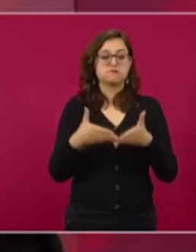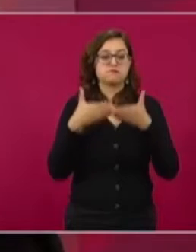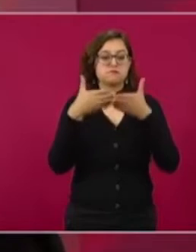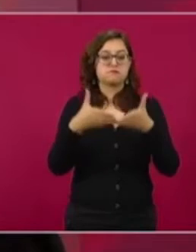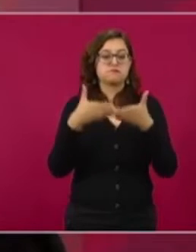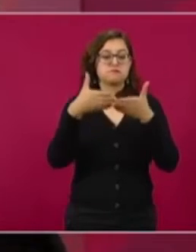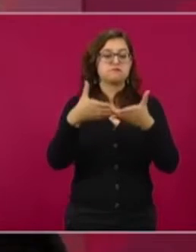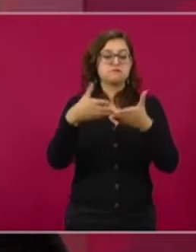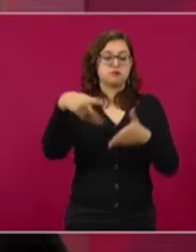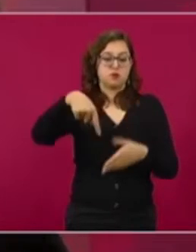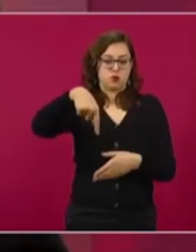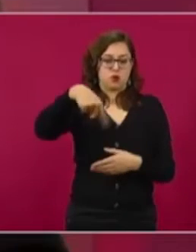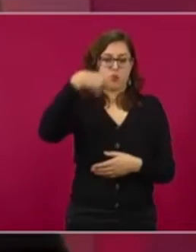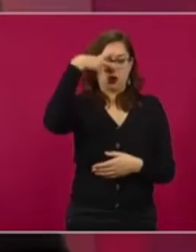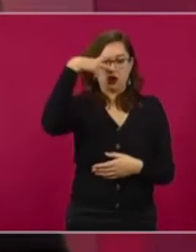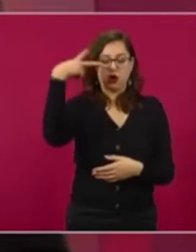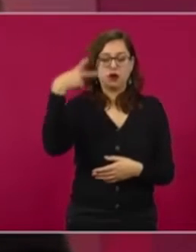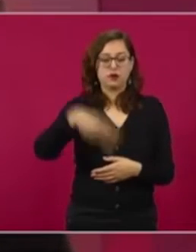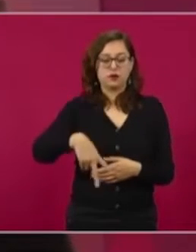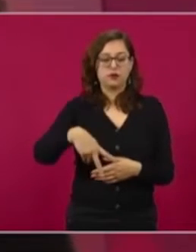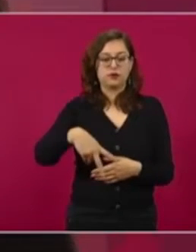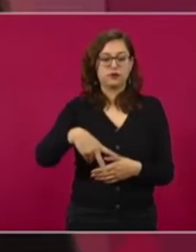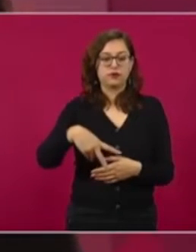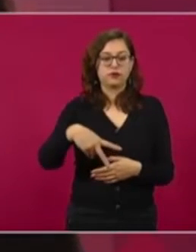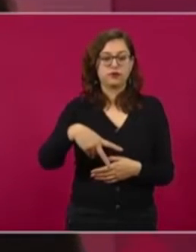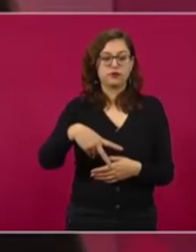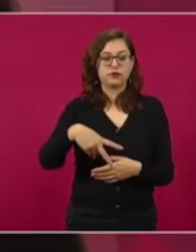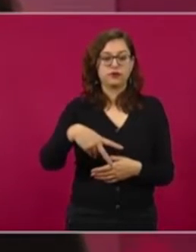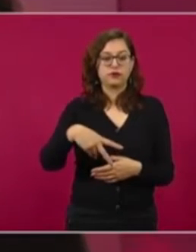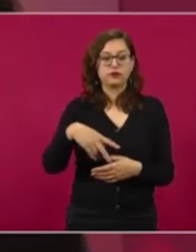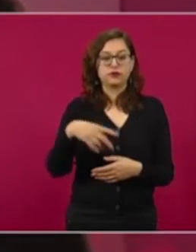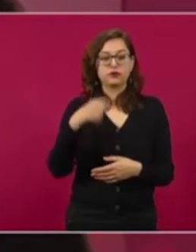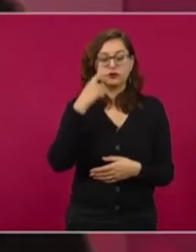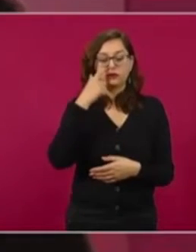petrolero de México. Me refiero a